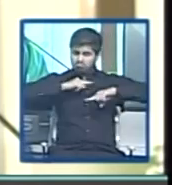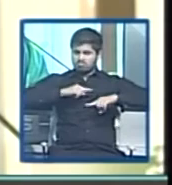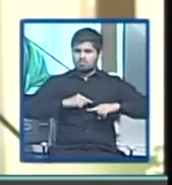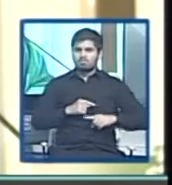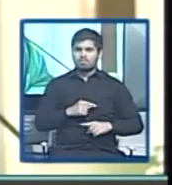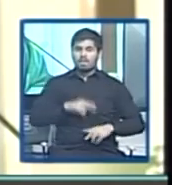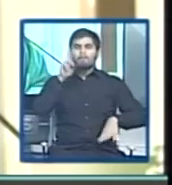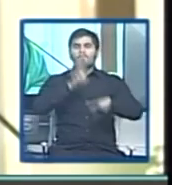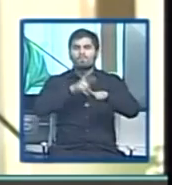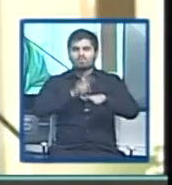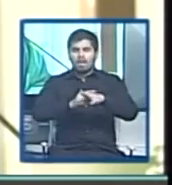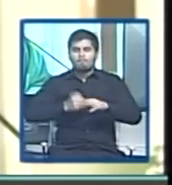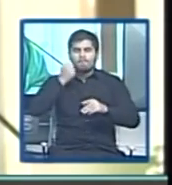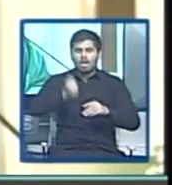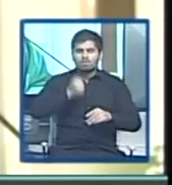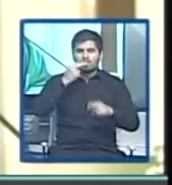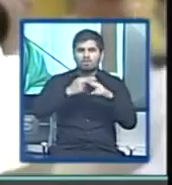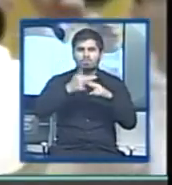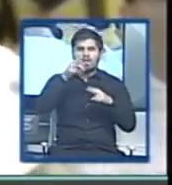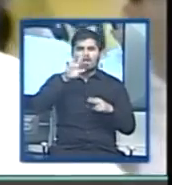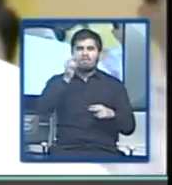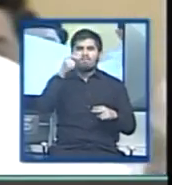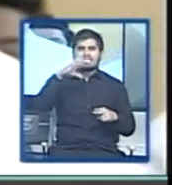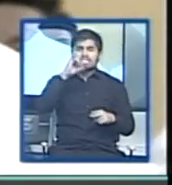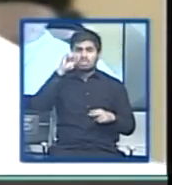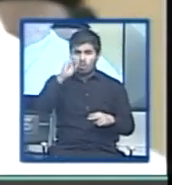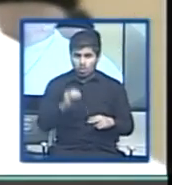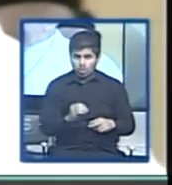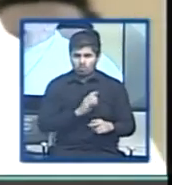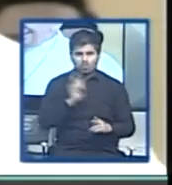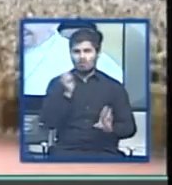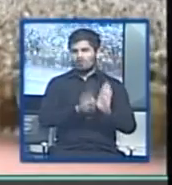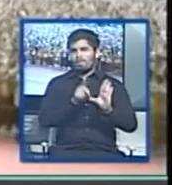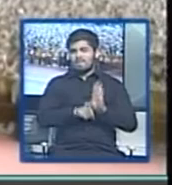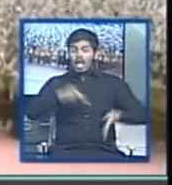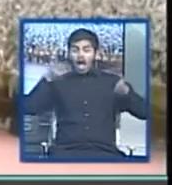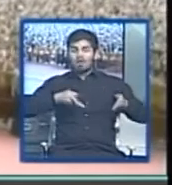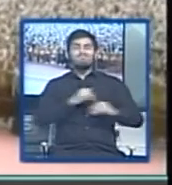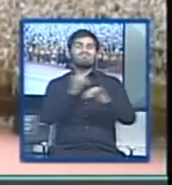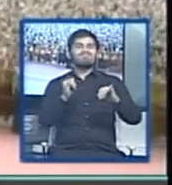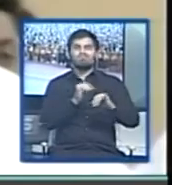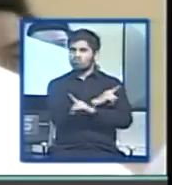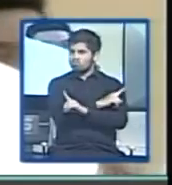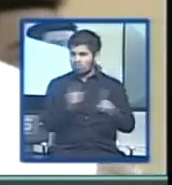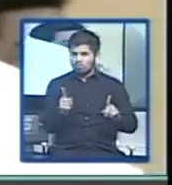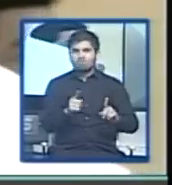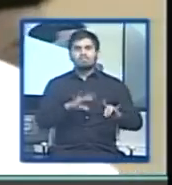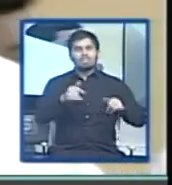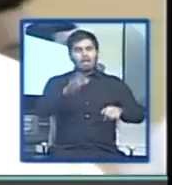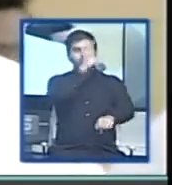el encargado de la pastoral, que es el padre Francisco Silva, de que esto no sea solamente para la visita del Papa. Todo esto va a ser